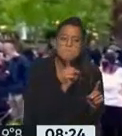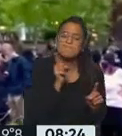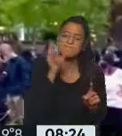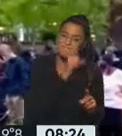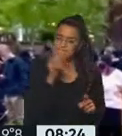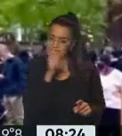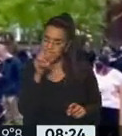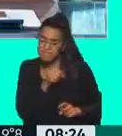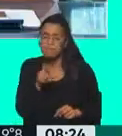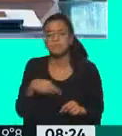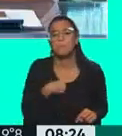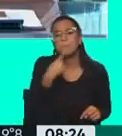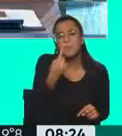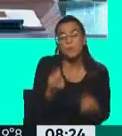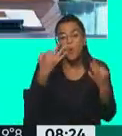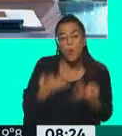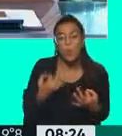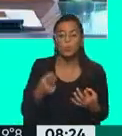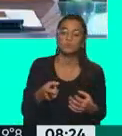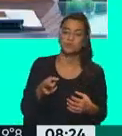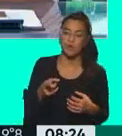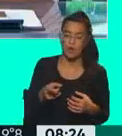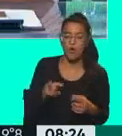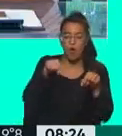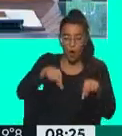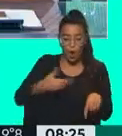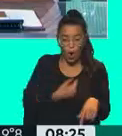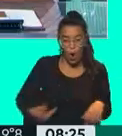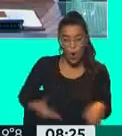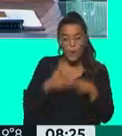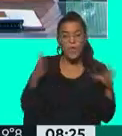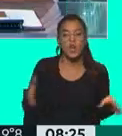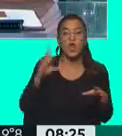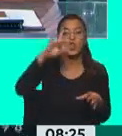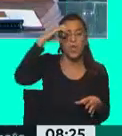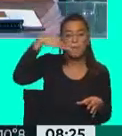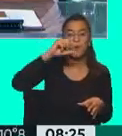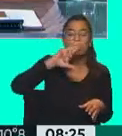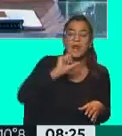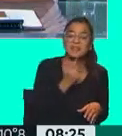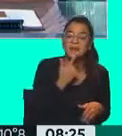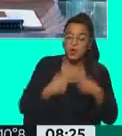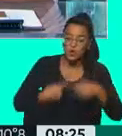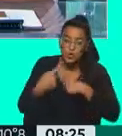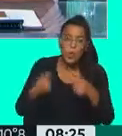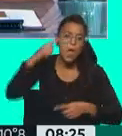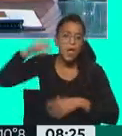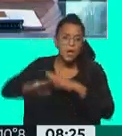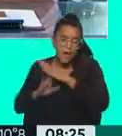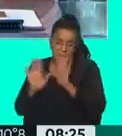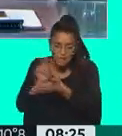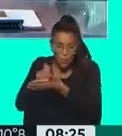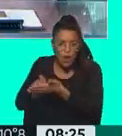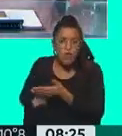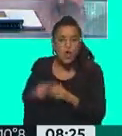consultarte en este sentido entonces porque justamente es curioso que en un gobierno demócrata de byd en avance sobre la corte este posicionamiento de este borrador